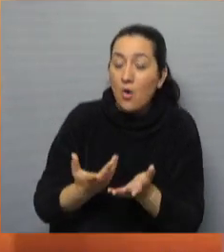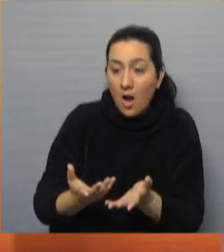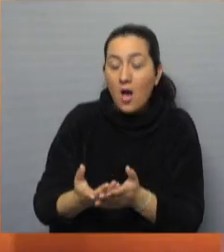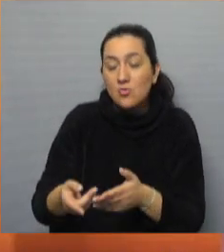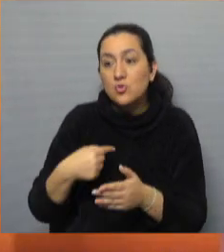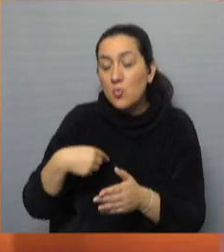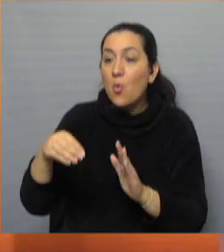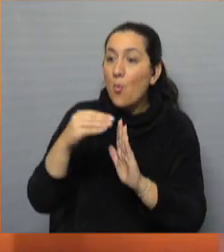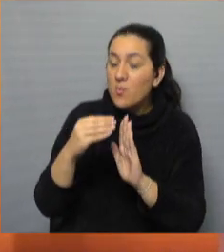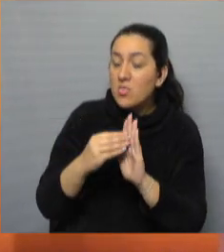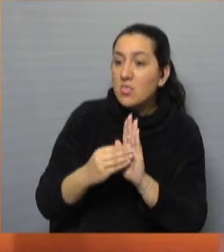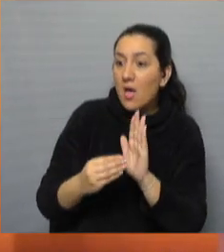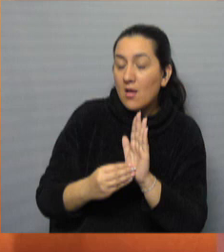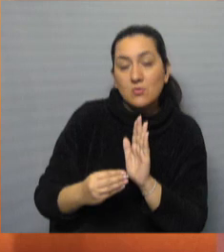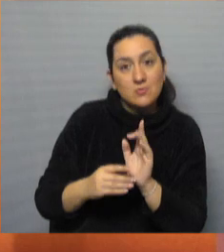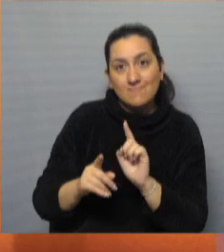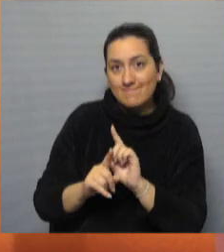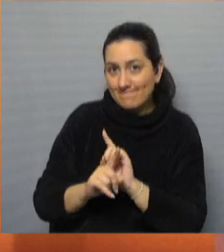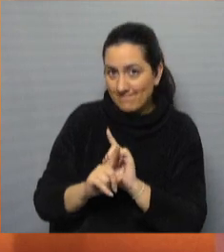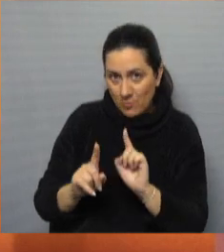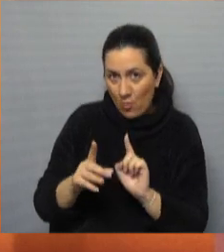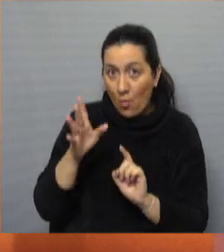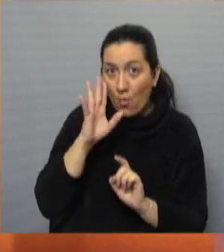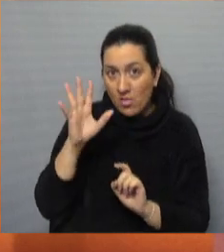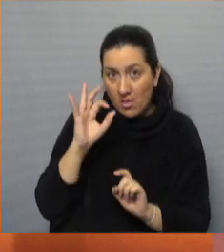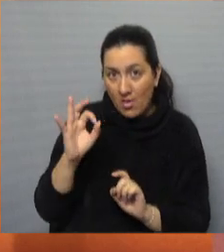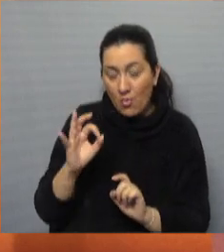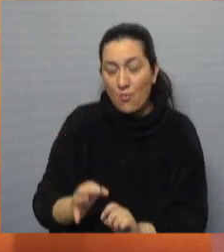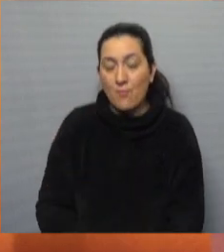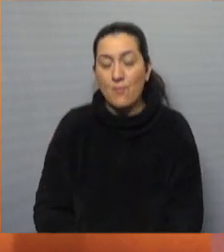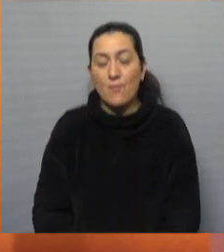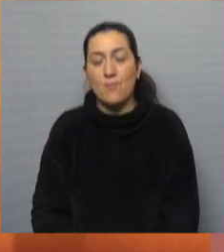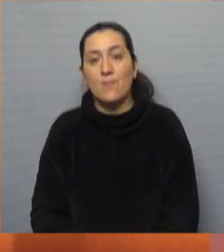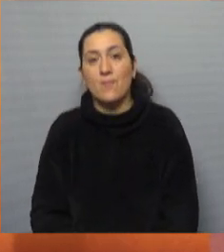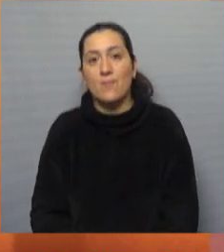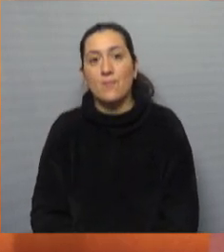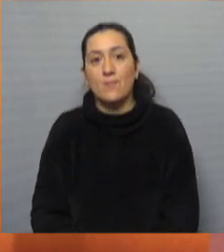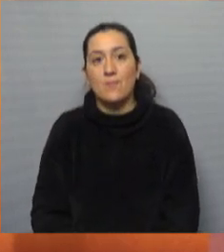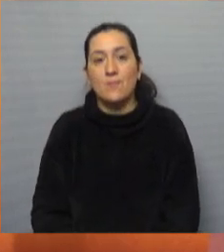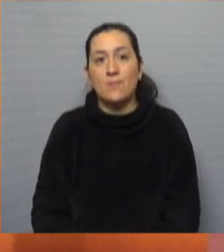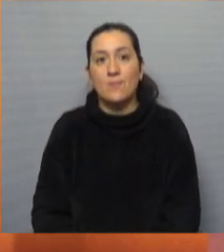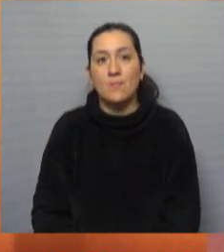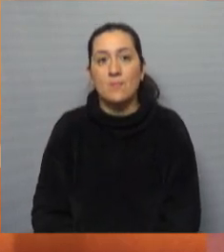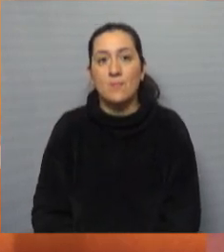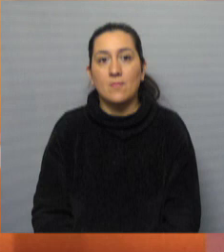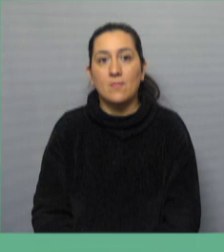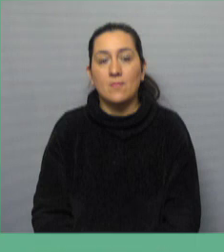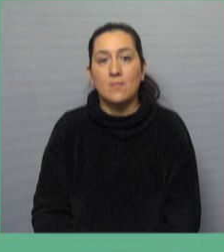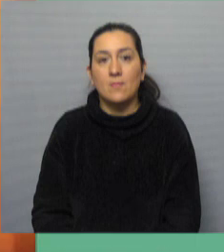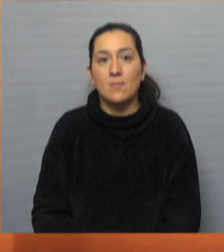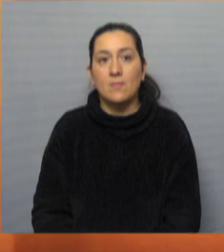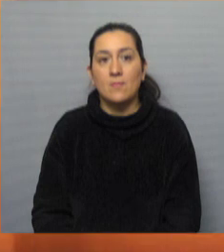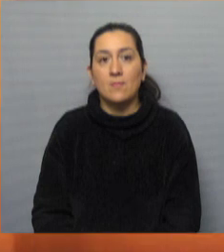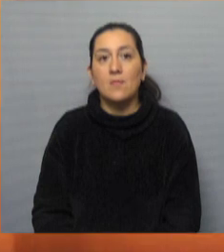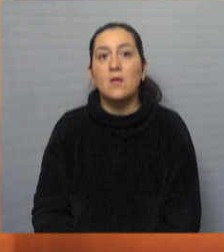de esa otra persona que está recibiendo ese mensaje en el caso puntual que está mal el gráfico en el